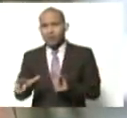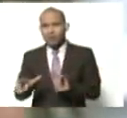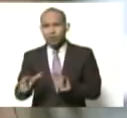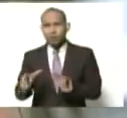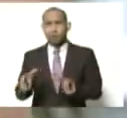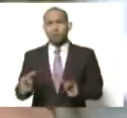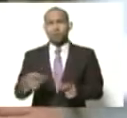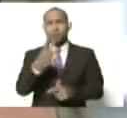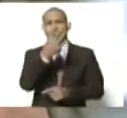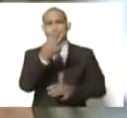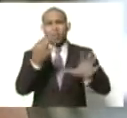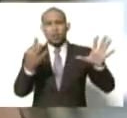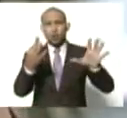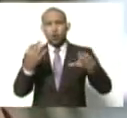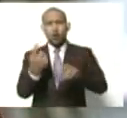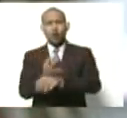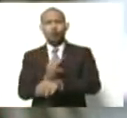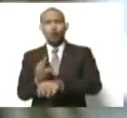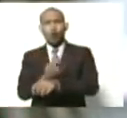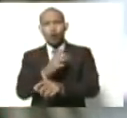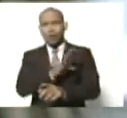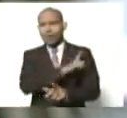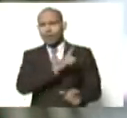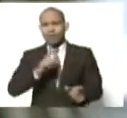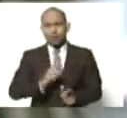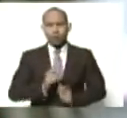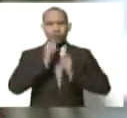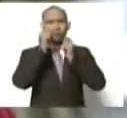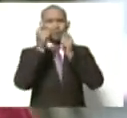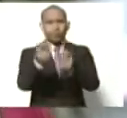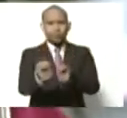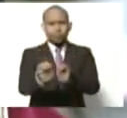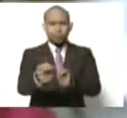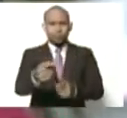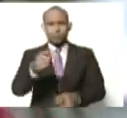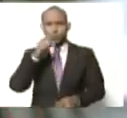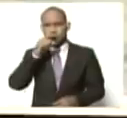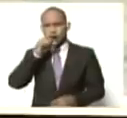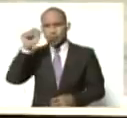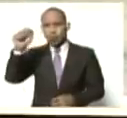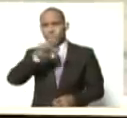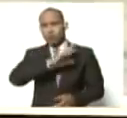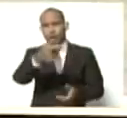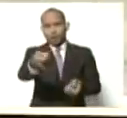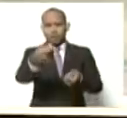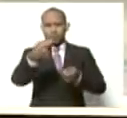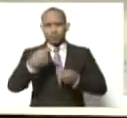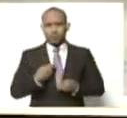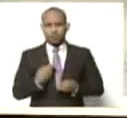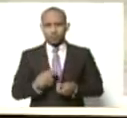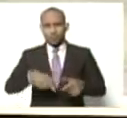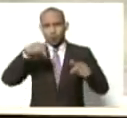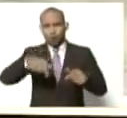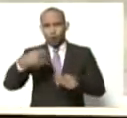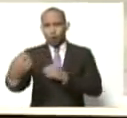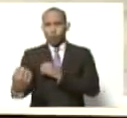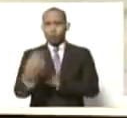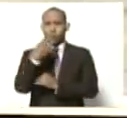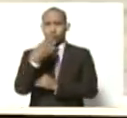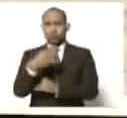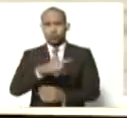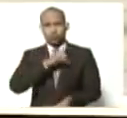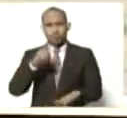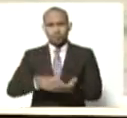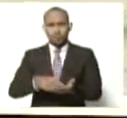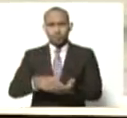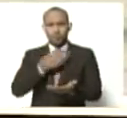las 48 horas y ya le hicimos llegar la propuesta. Aquí me llegó el informe, tráemelo ahí, le me lo estaba dando. Hoy me lo mandó Hipólito. Sí, ya